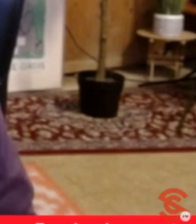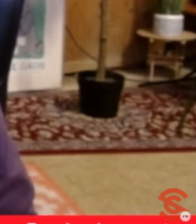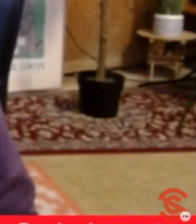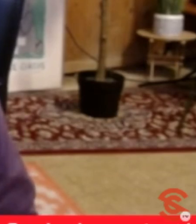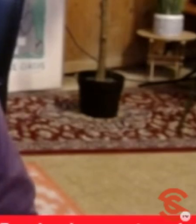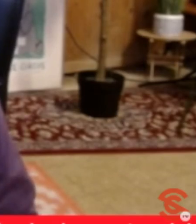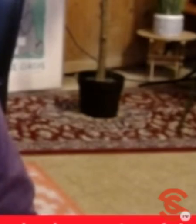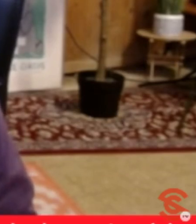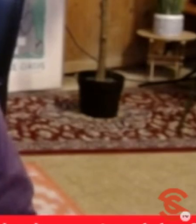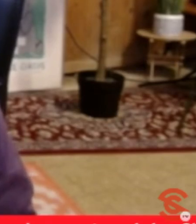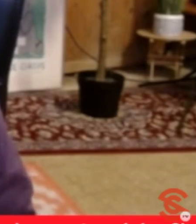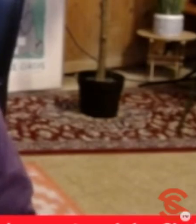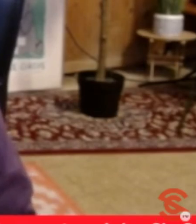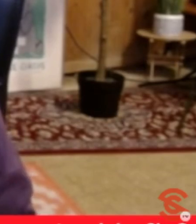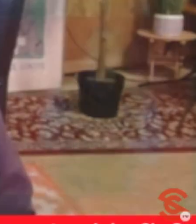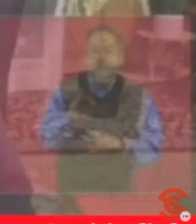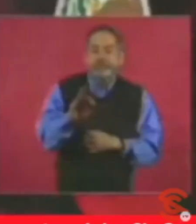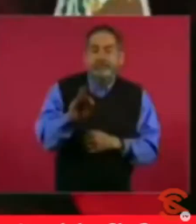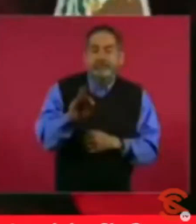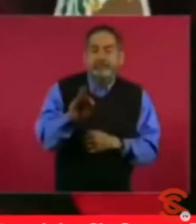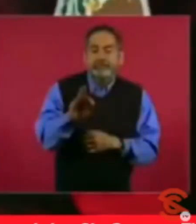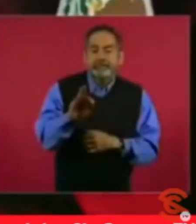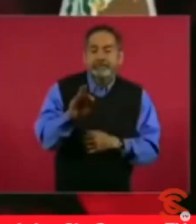Arroyo sin tener que mencionar.